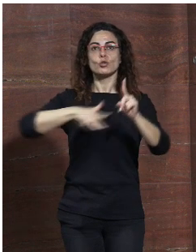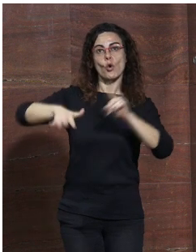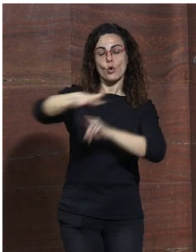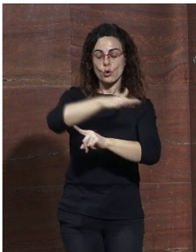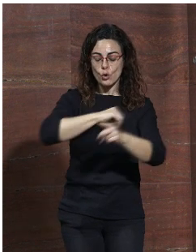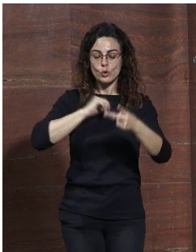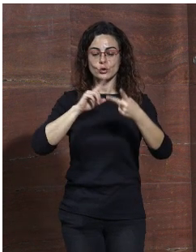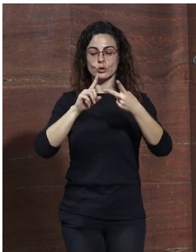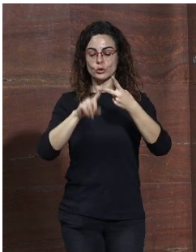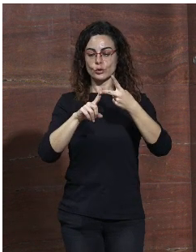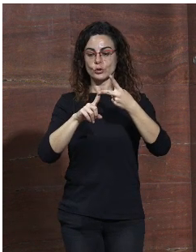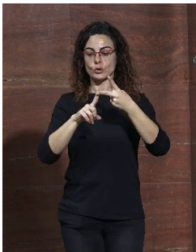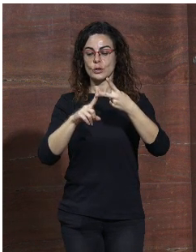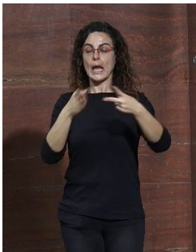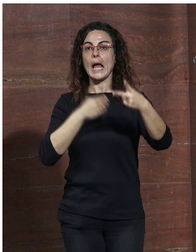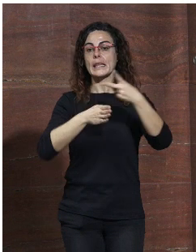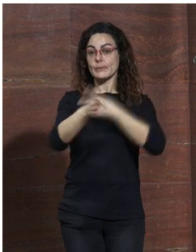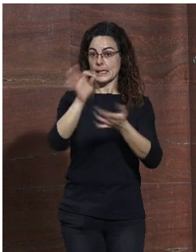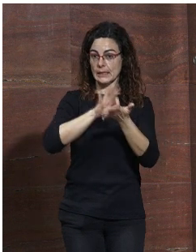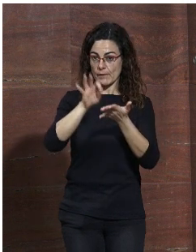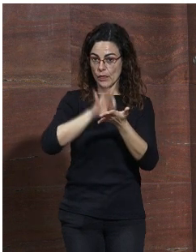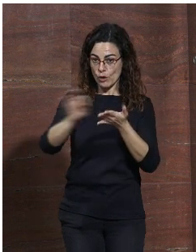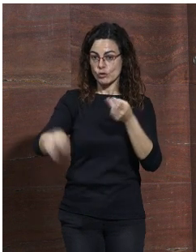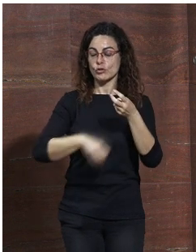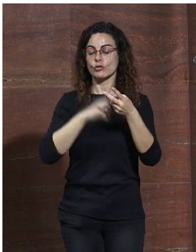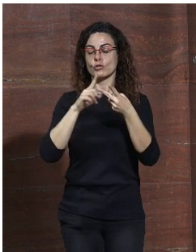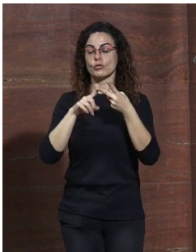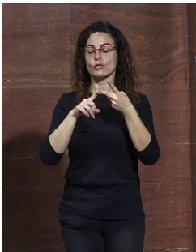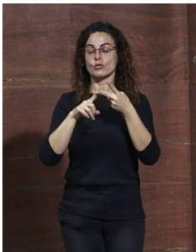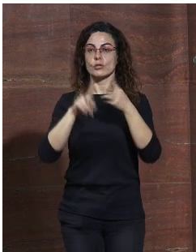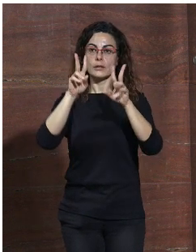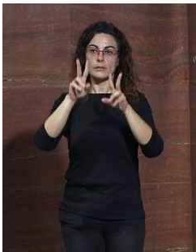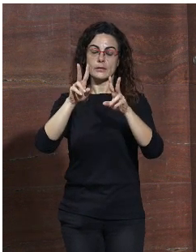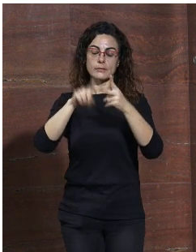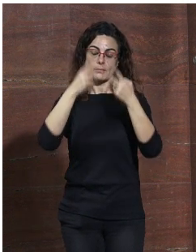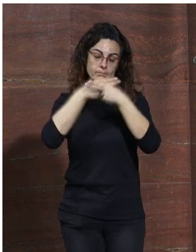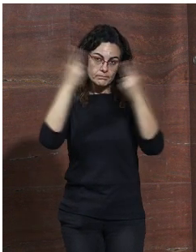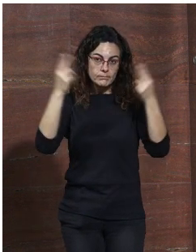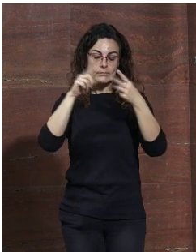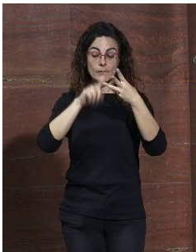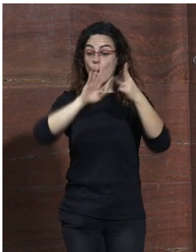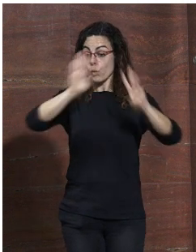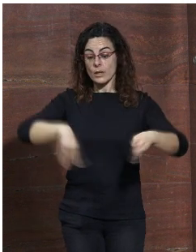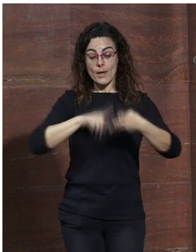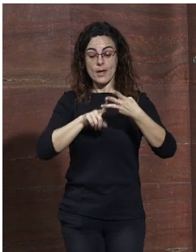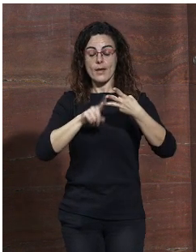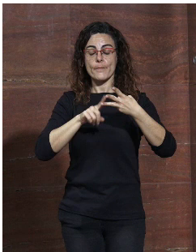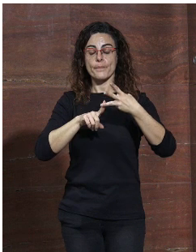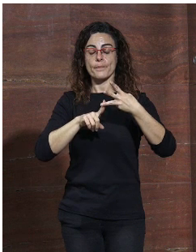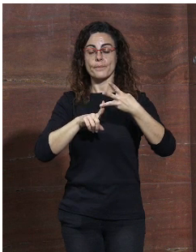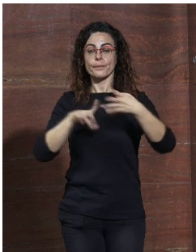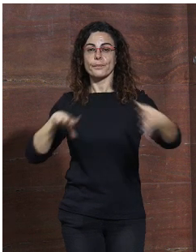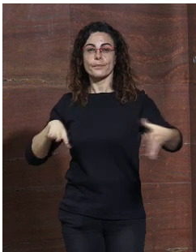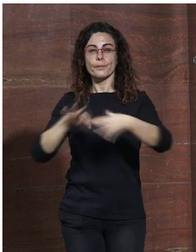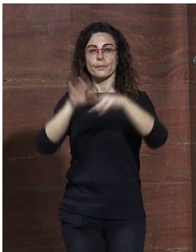la siguiente, la accesibilidad en los servicios a disposición del público, y la última mesa se va a